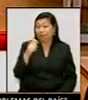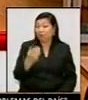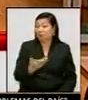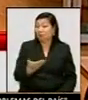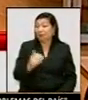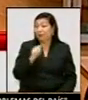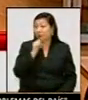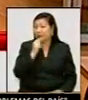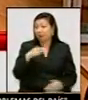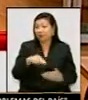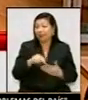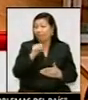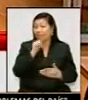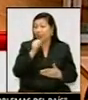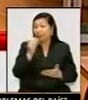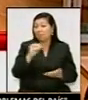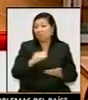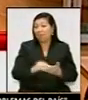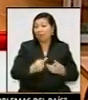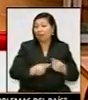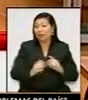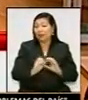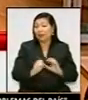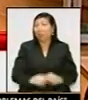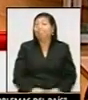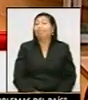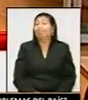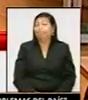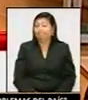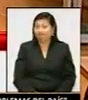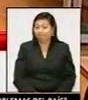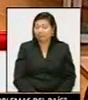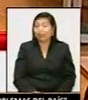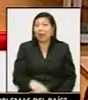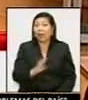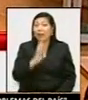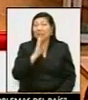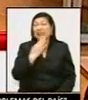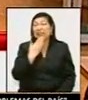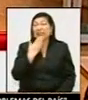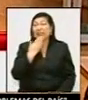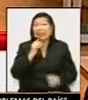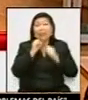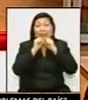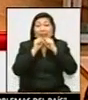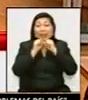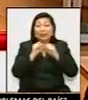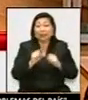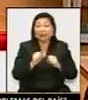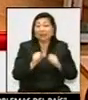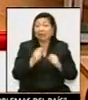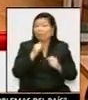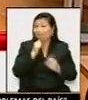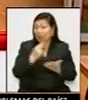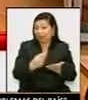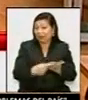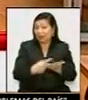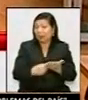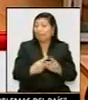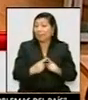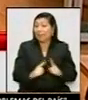quórum correspondiente todavía, congresista. Muchas gracias, señor secretario técnico. Sin haber tenido quórum,